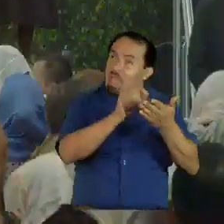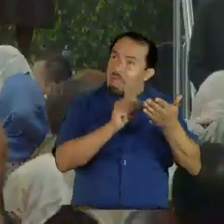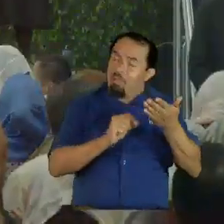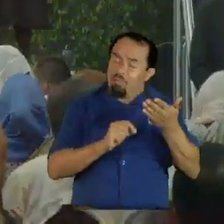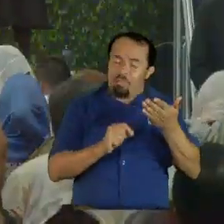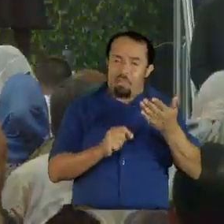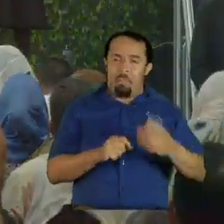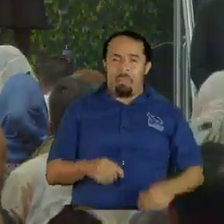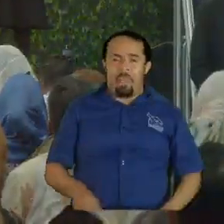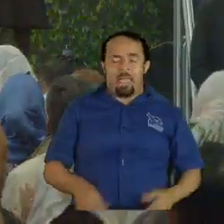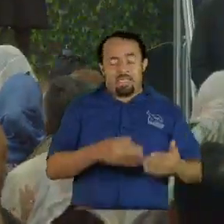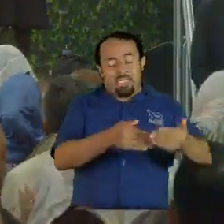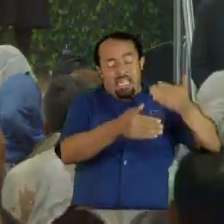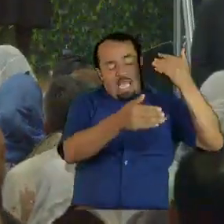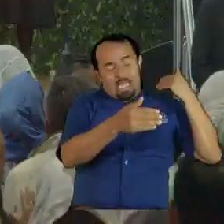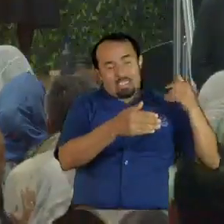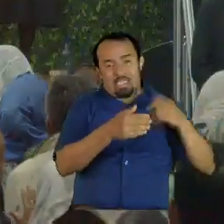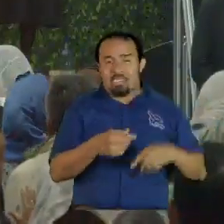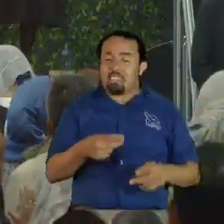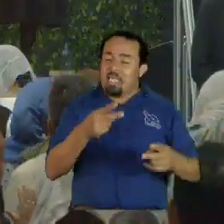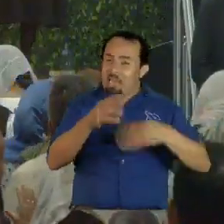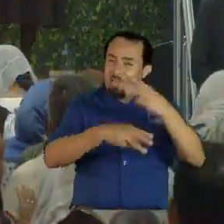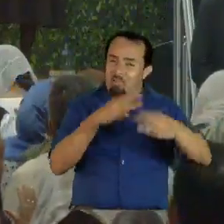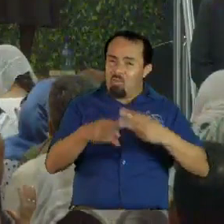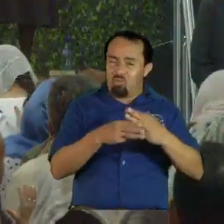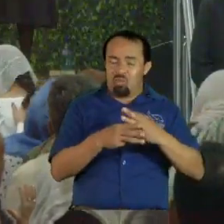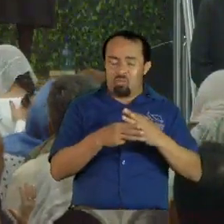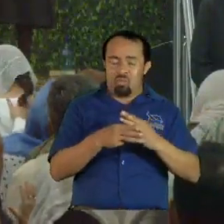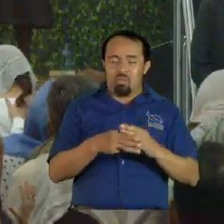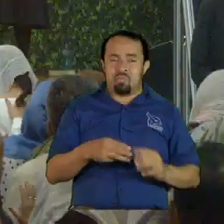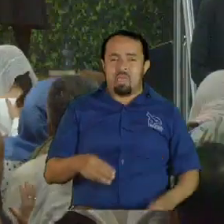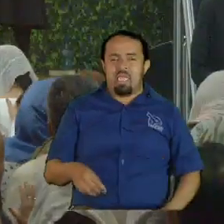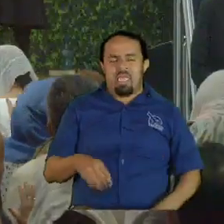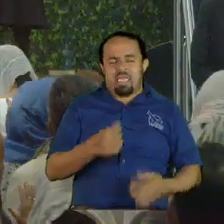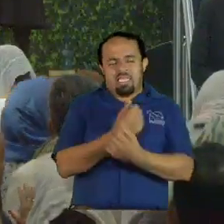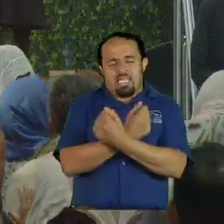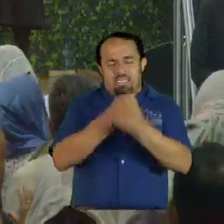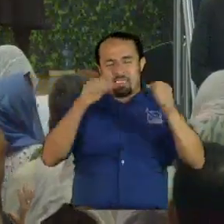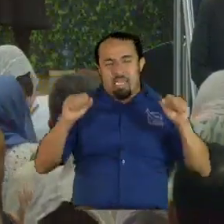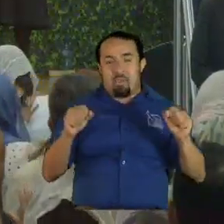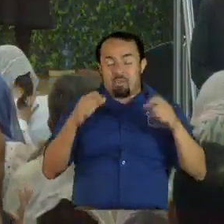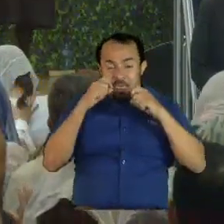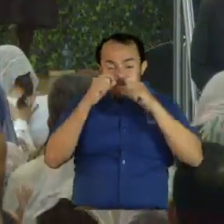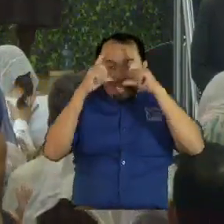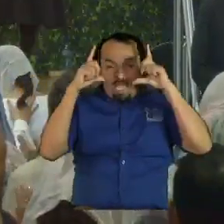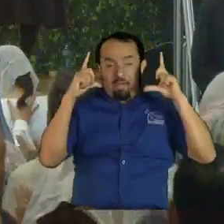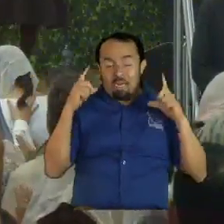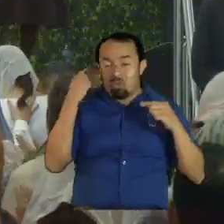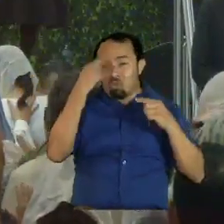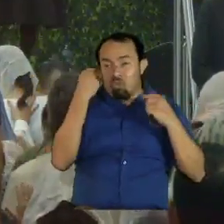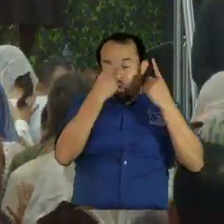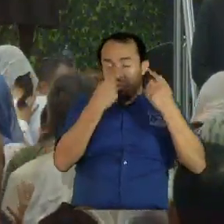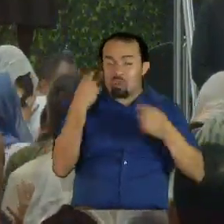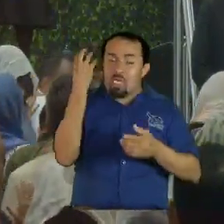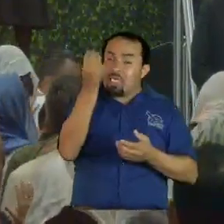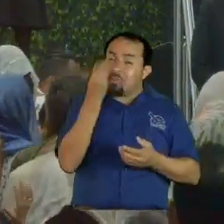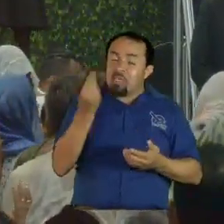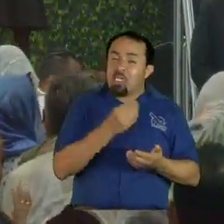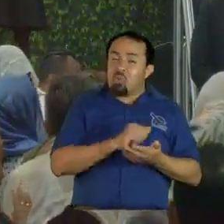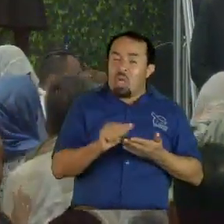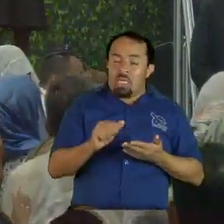antes de la fundación del mundo. Y que sean salvos, que se abran sus ojos, Señor, para que vean el reino